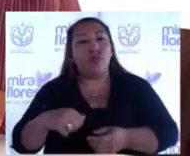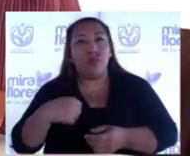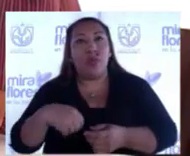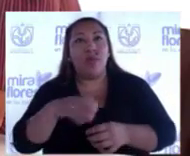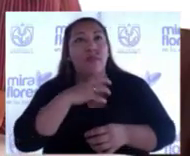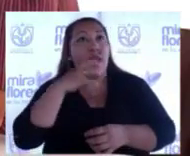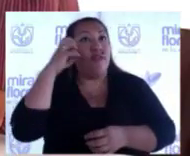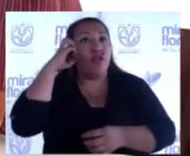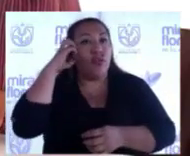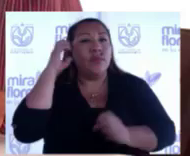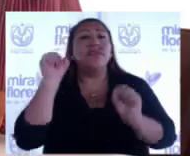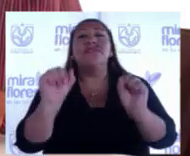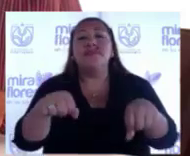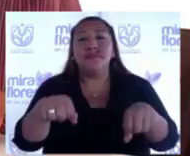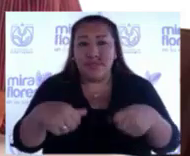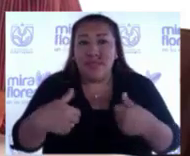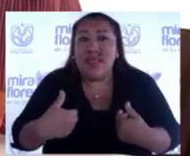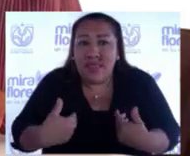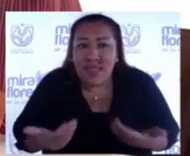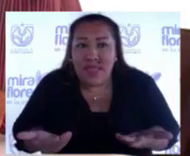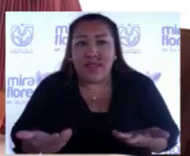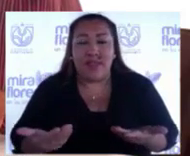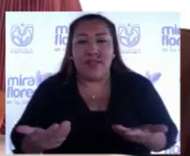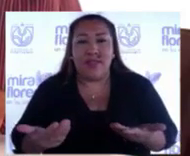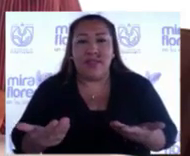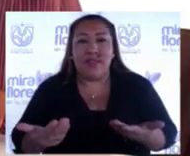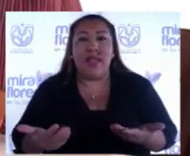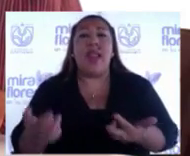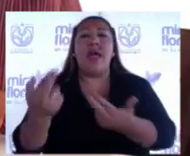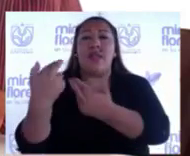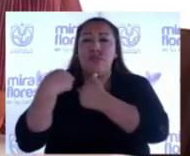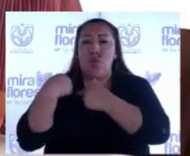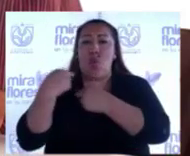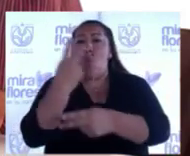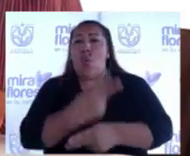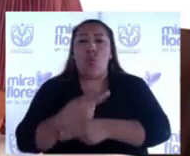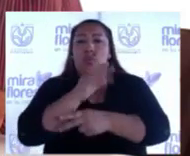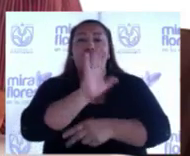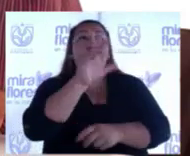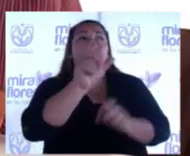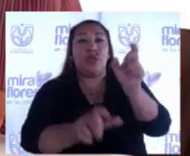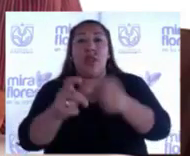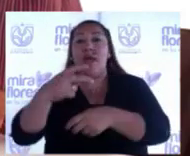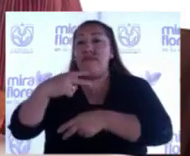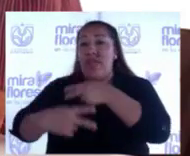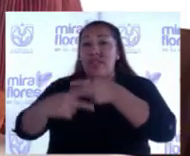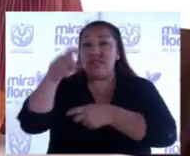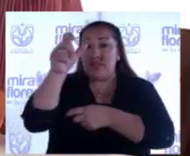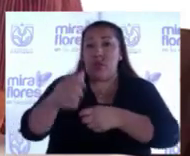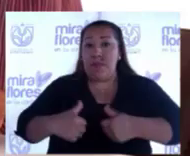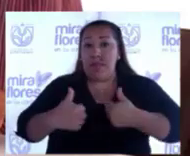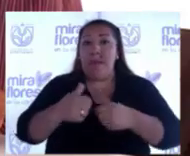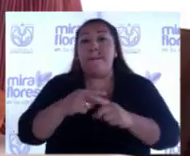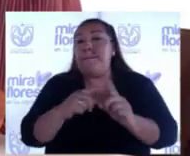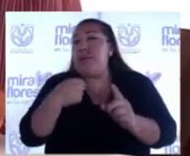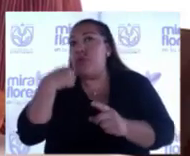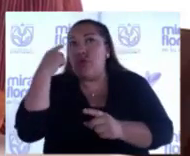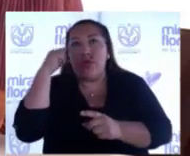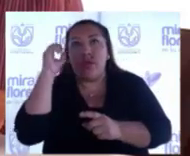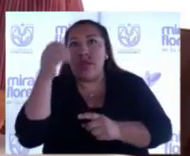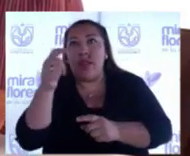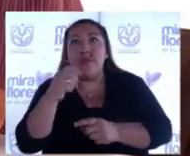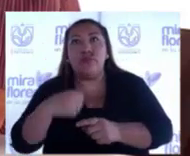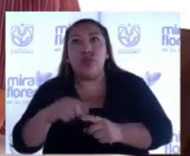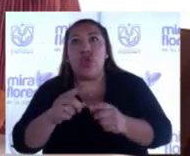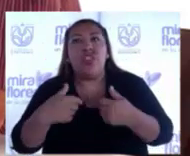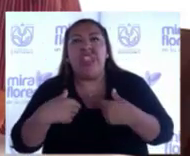Miraflores sí tiene el deber de velar por sus vecinos. Yo no creo que, como dice usted, la Municipalidad